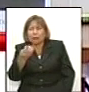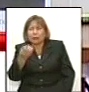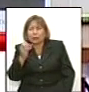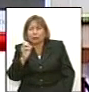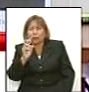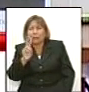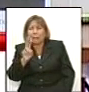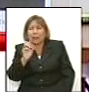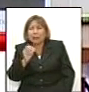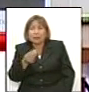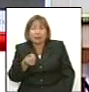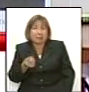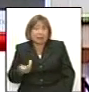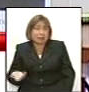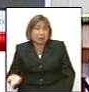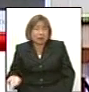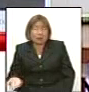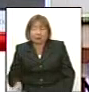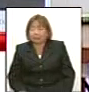907.420.000 soles.